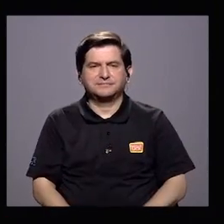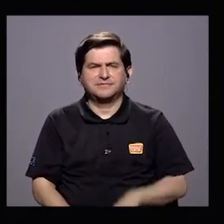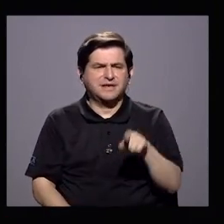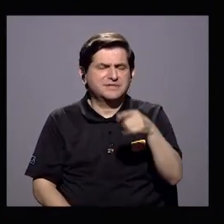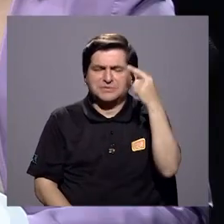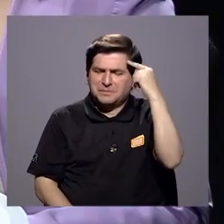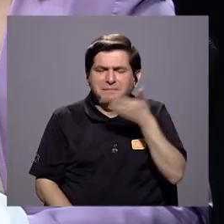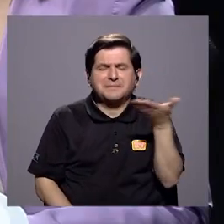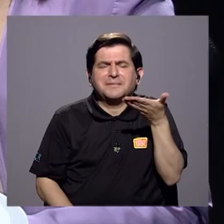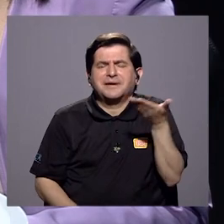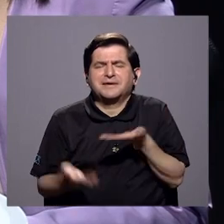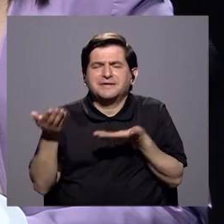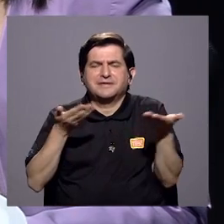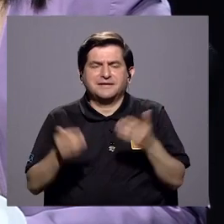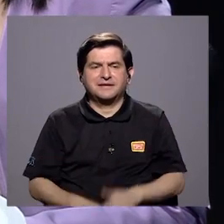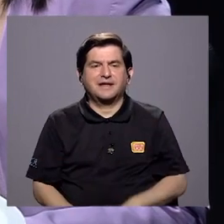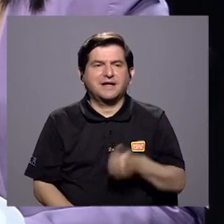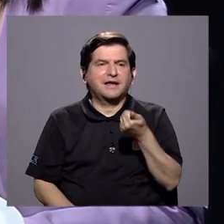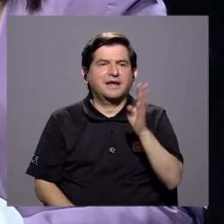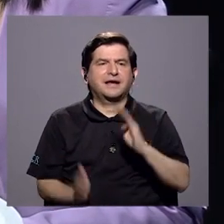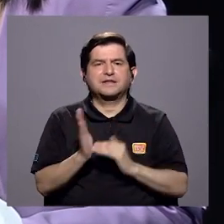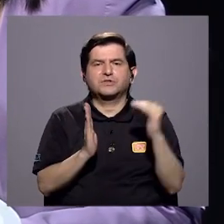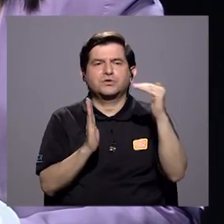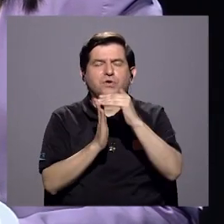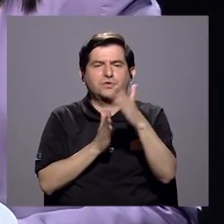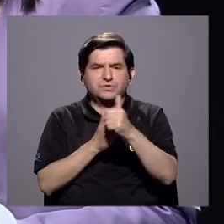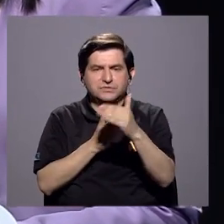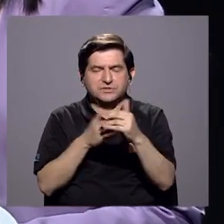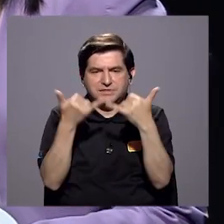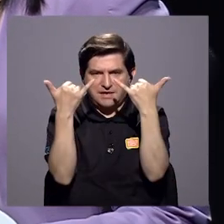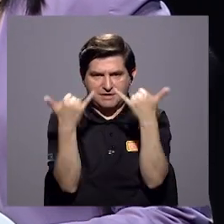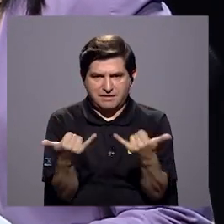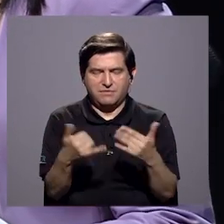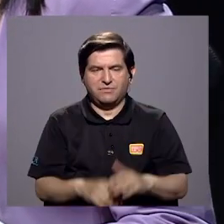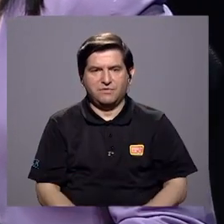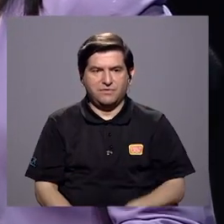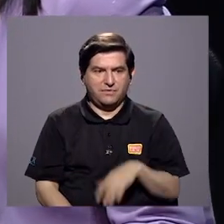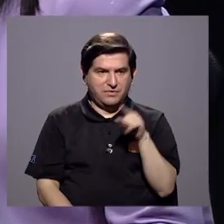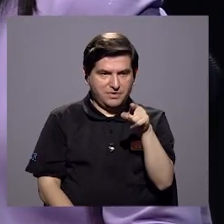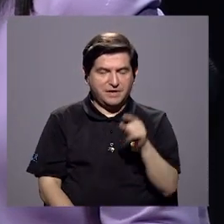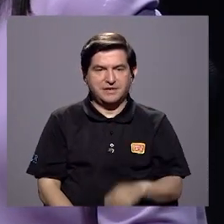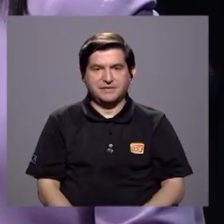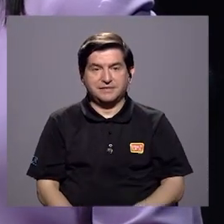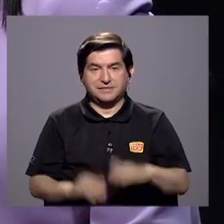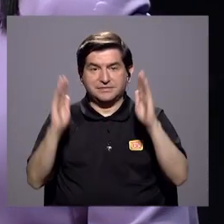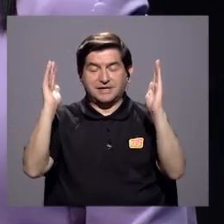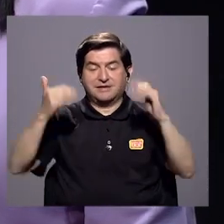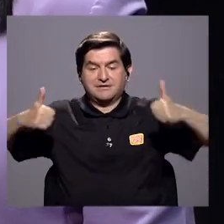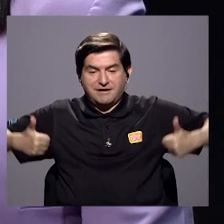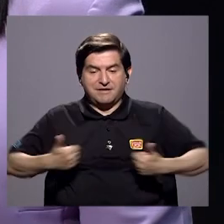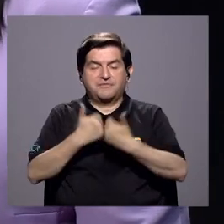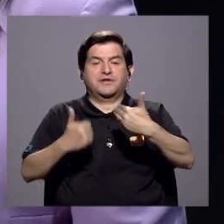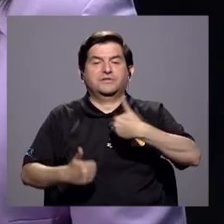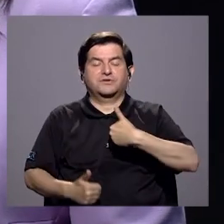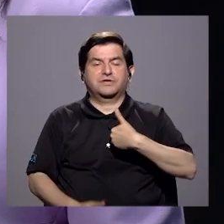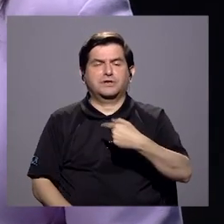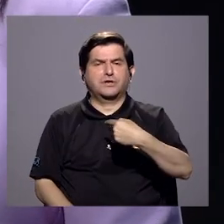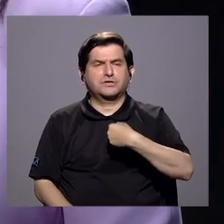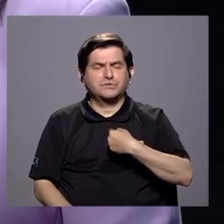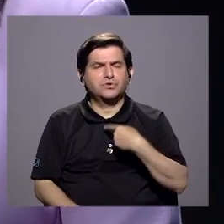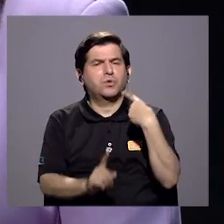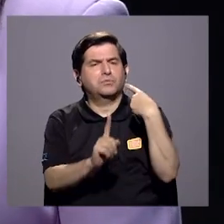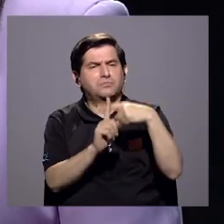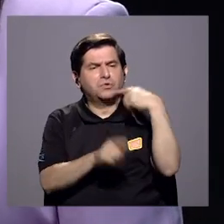¿Para qué sirven? Tenemos más de 14 millones de dólares en este momento, y esa es una de las grandes retos que tenemos. Yo estuve